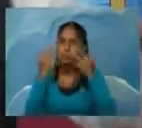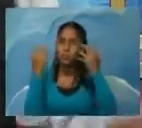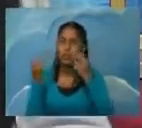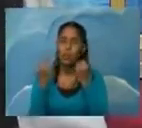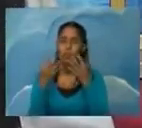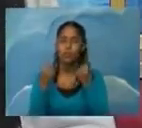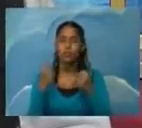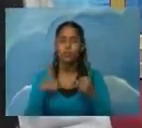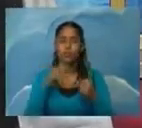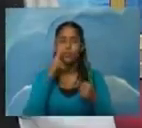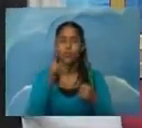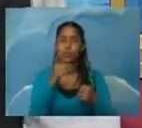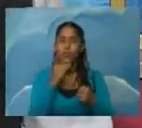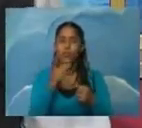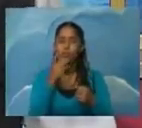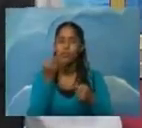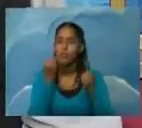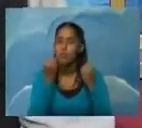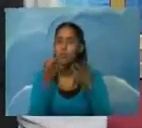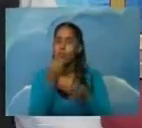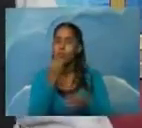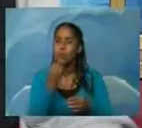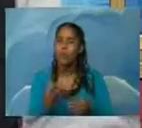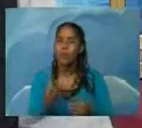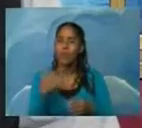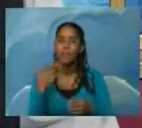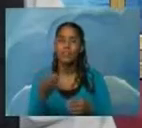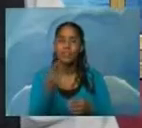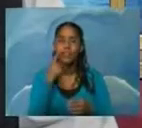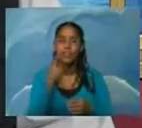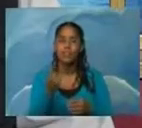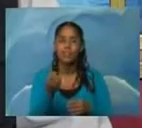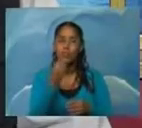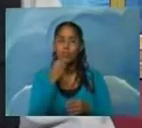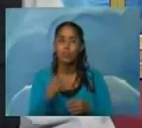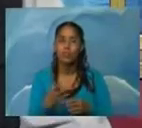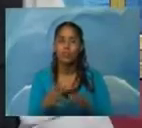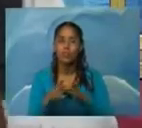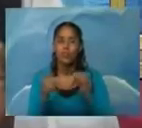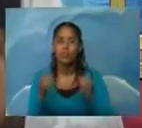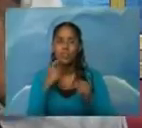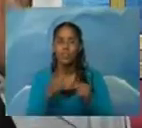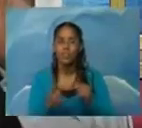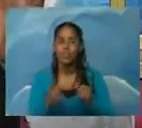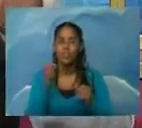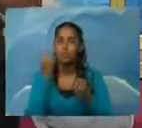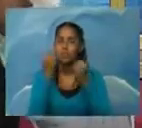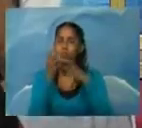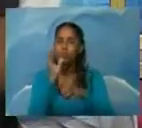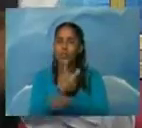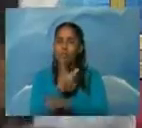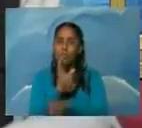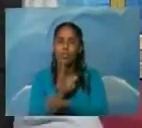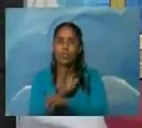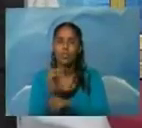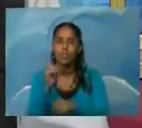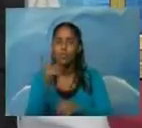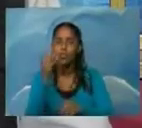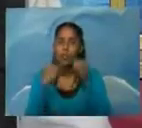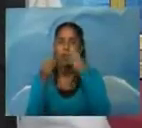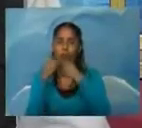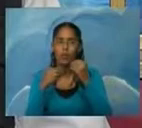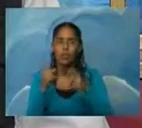una vitrina muy bueno. ¿Y qué te dijo tu mujer cuando tú pediste eso? No, mi esposa me dijo, José, mucho cuidado, no vas a comer de